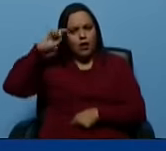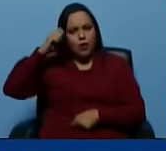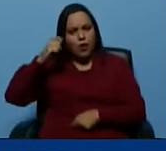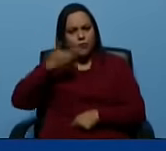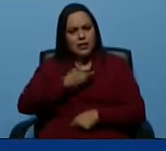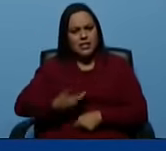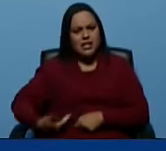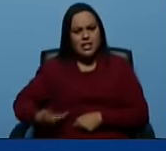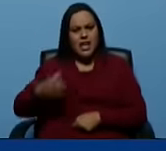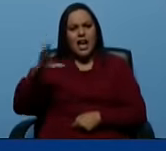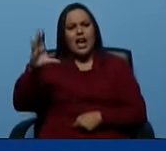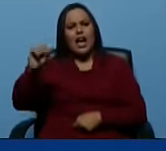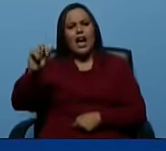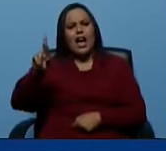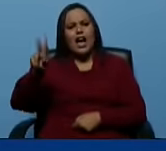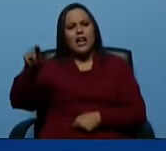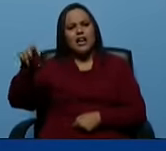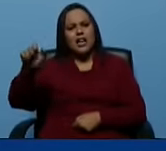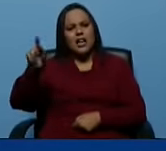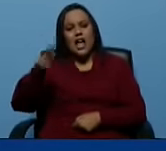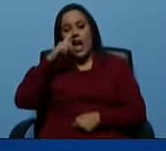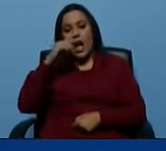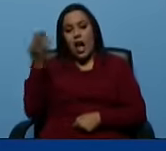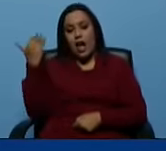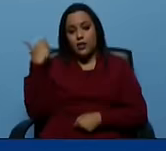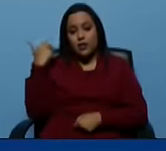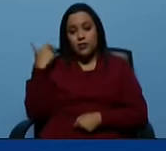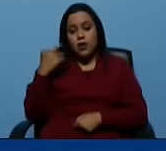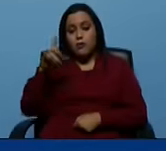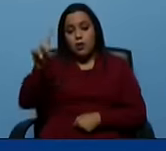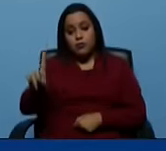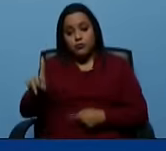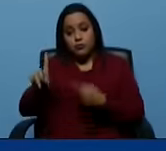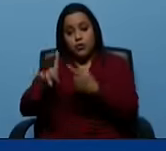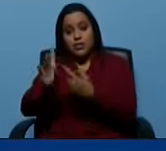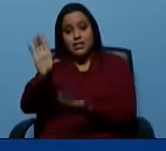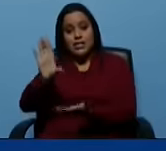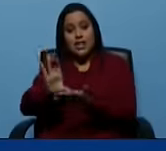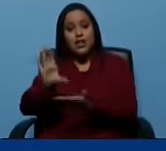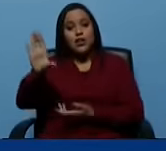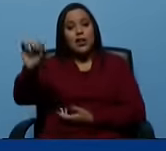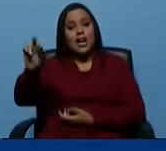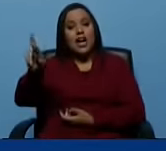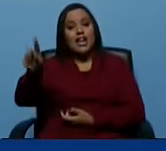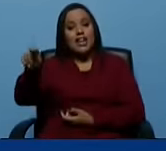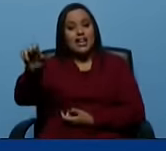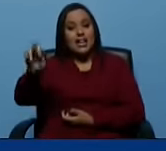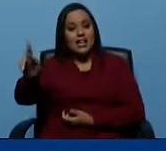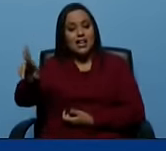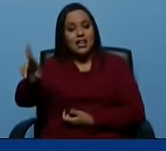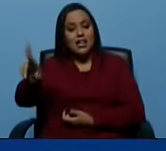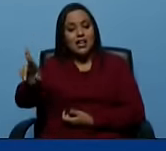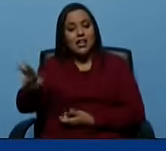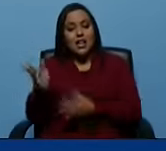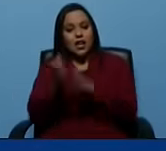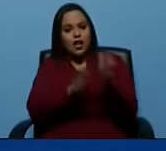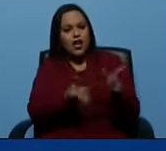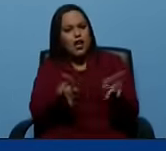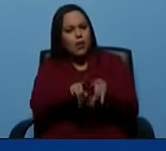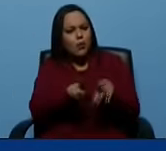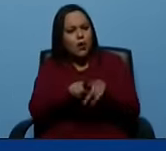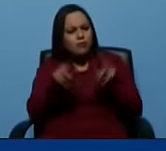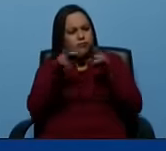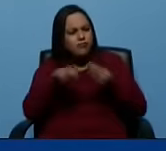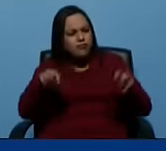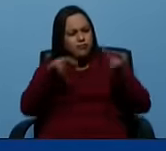en sus mejores años. Pero una cosa es que el centro se llame Carter y otra cosa es que tenga la rigurosidad del pasado.